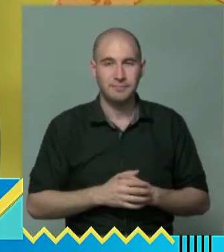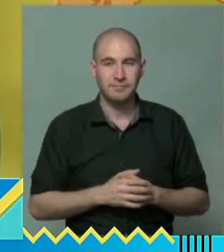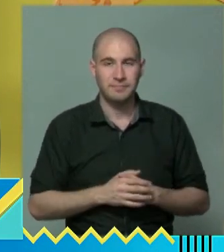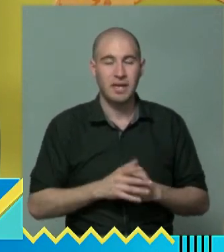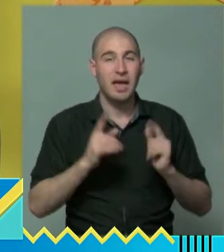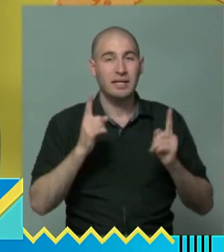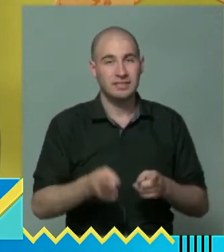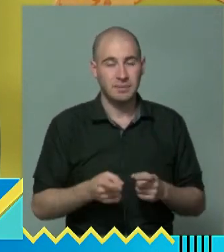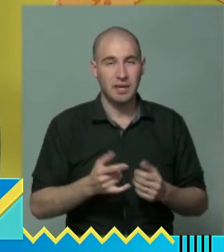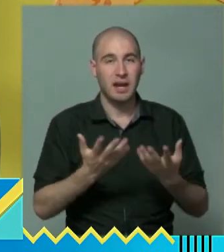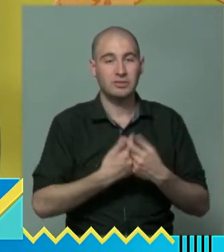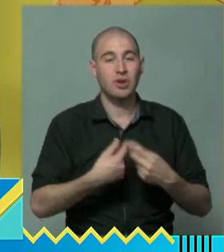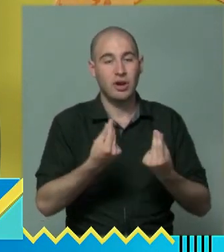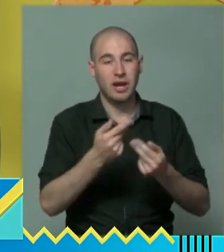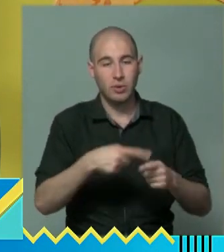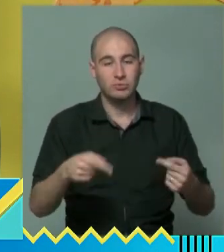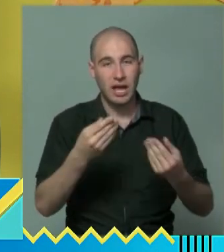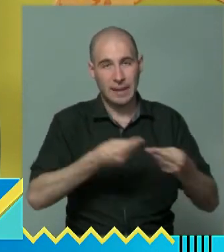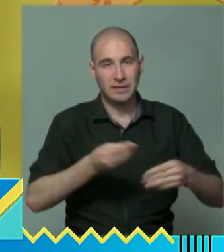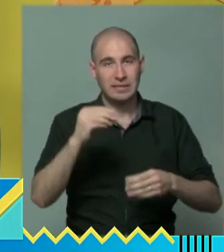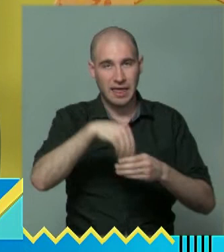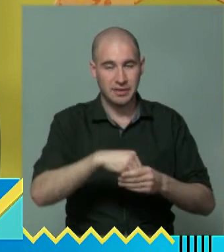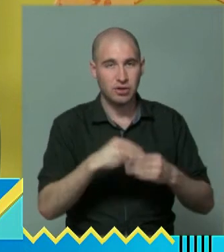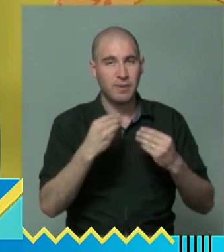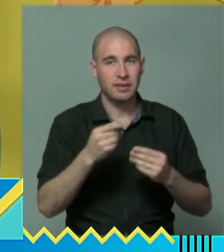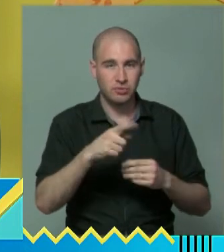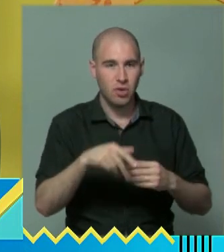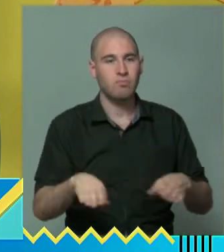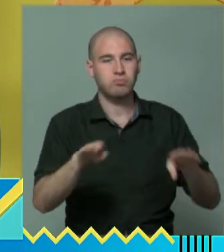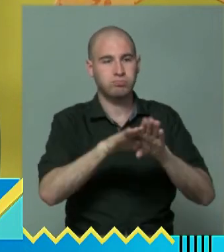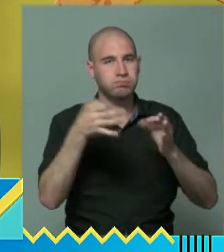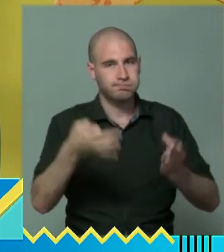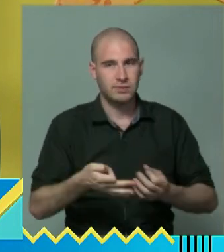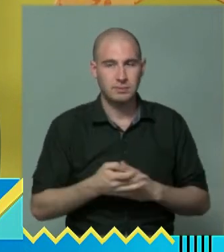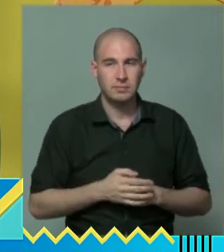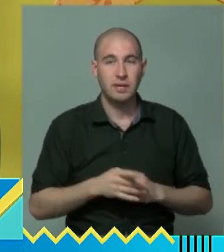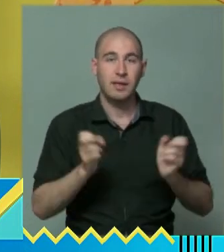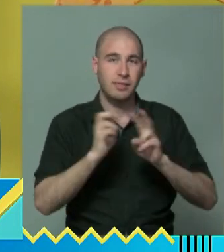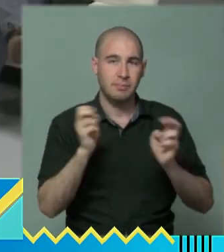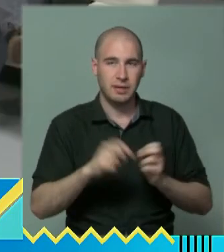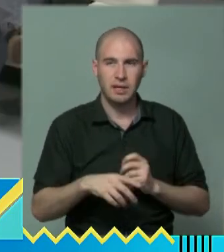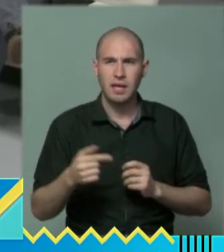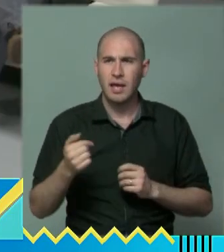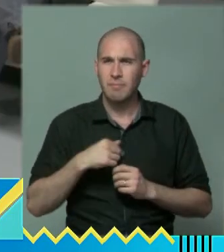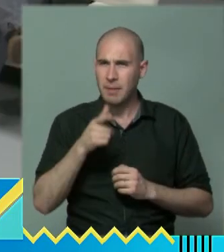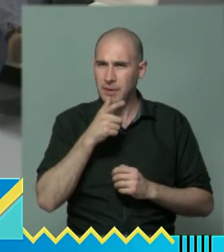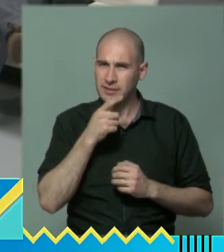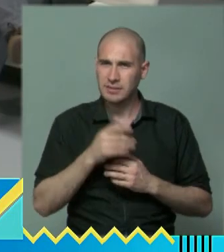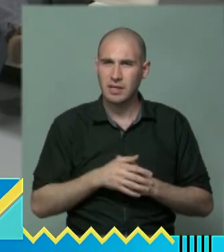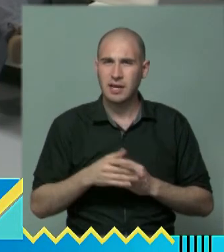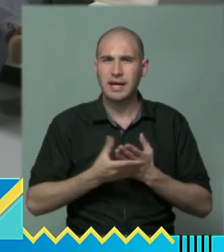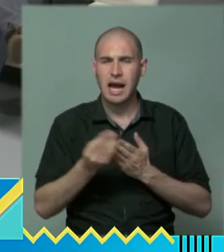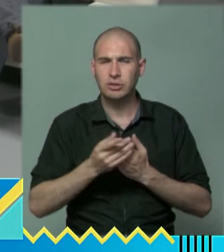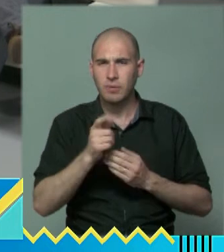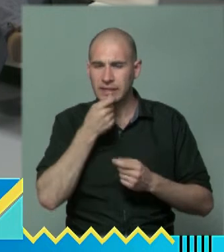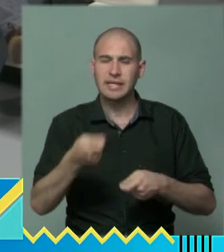donde también va a involucrar recursos en las empresas para poder ponernos a tono con este tema. Yo lo veo más que un costo,